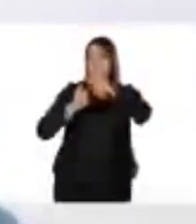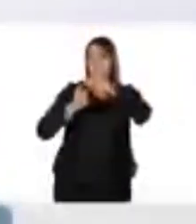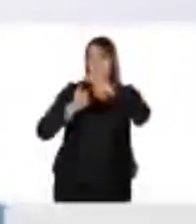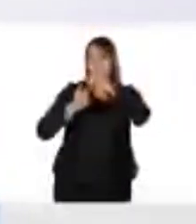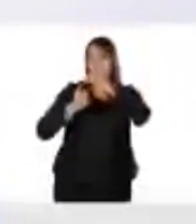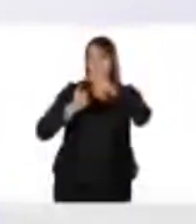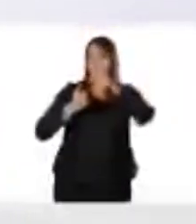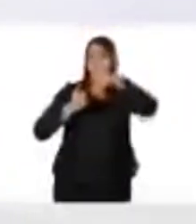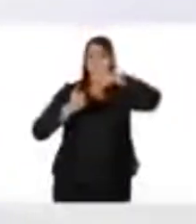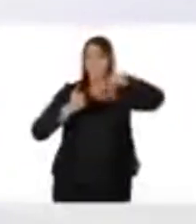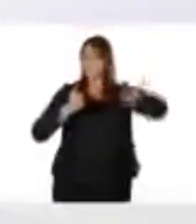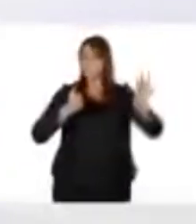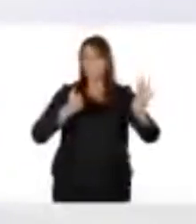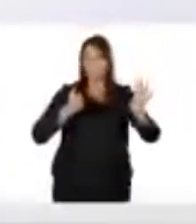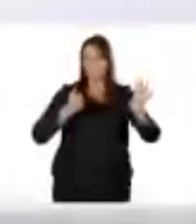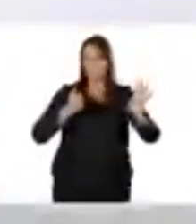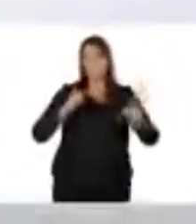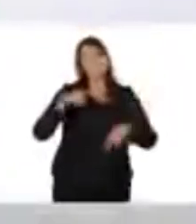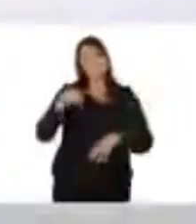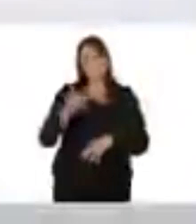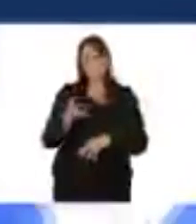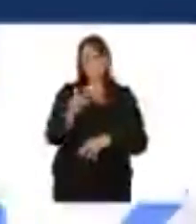para la prensa gráfica puntocom